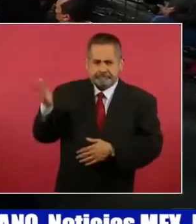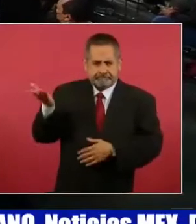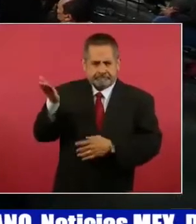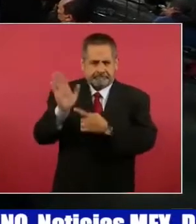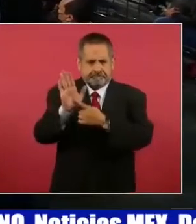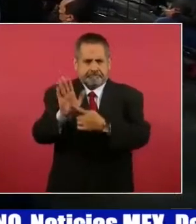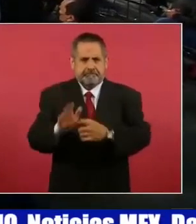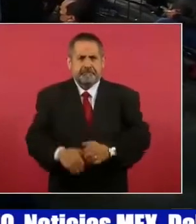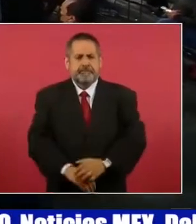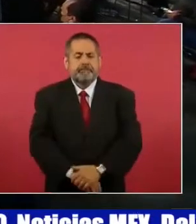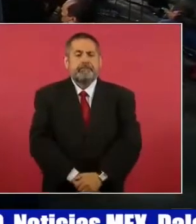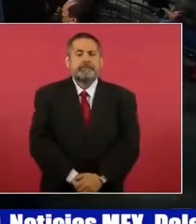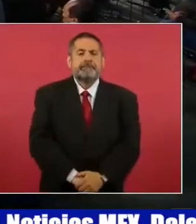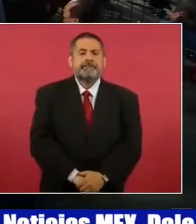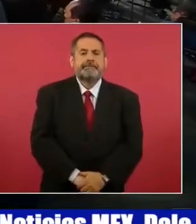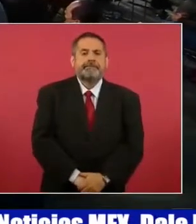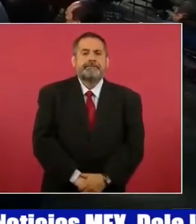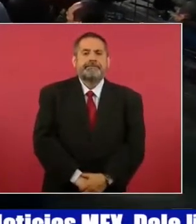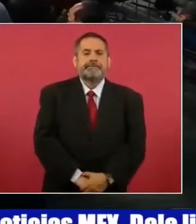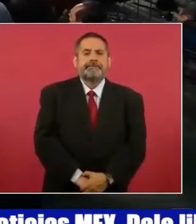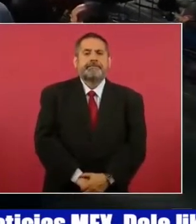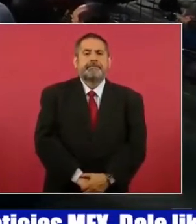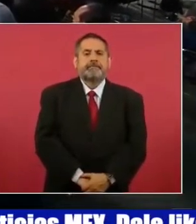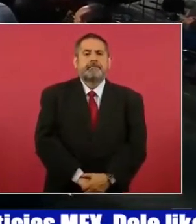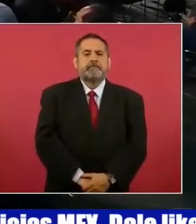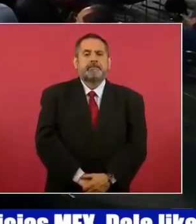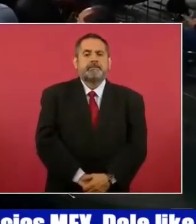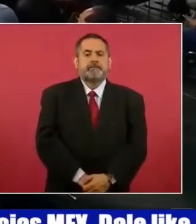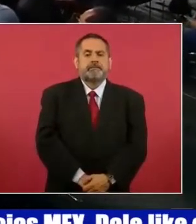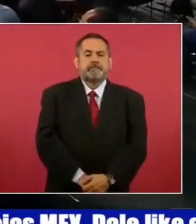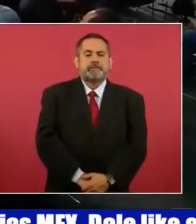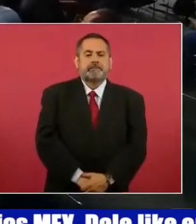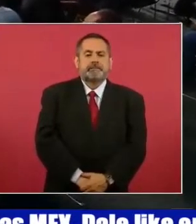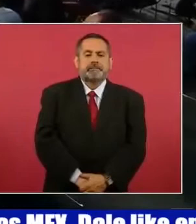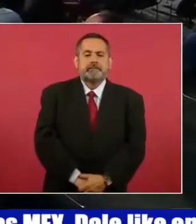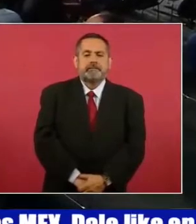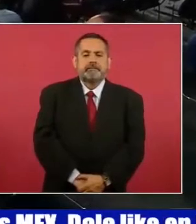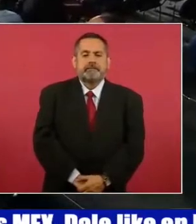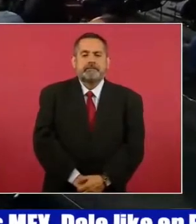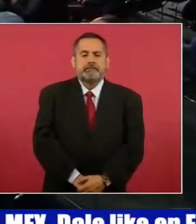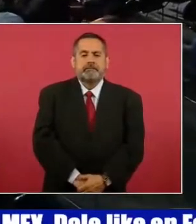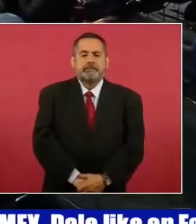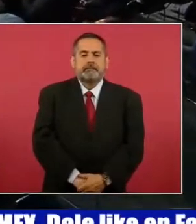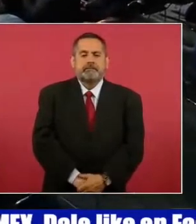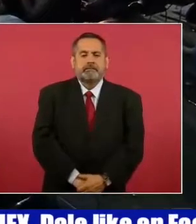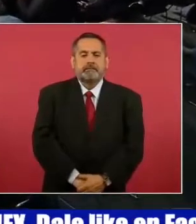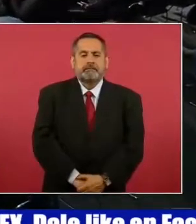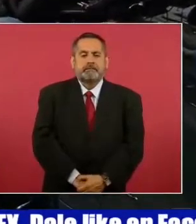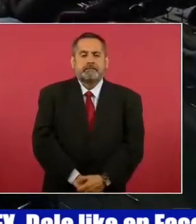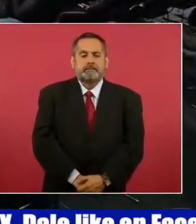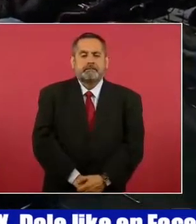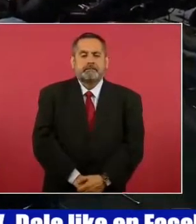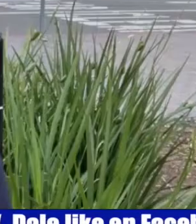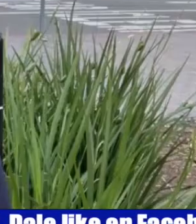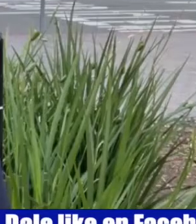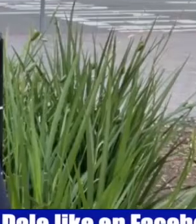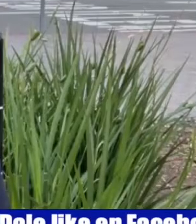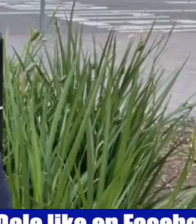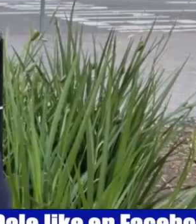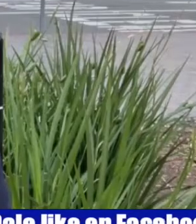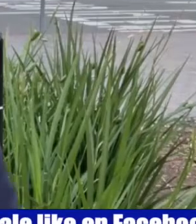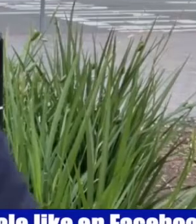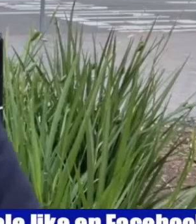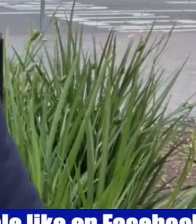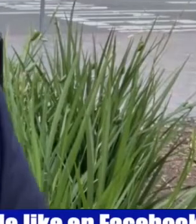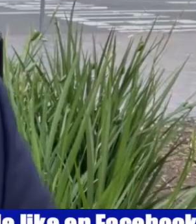en donde el presidente Andrés Manuel López Obrador asegura que no va a cambiar su estrategia de seguridad. Ahora sí que, como decimos